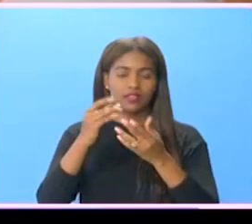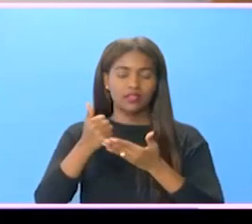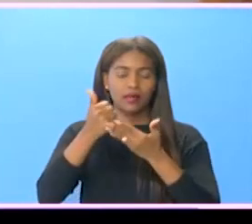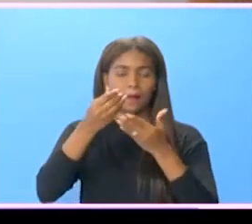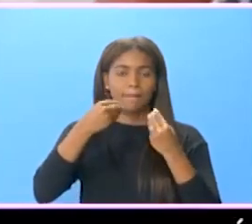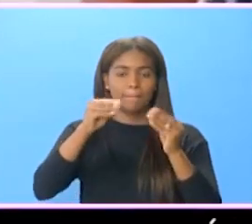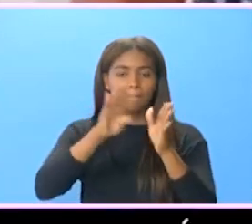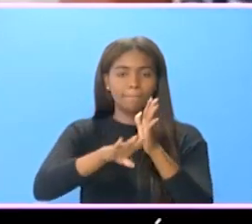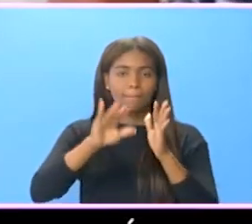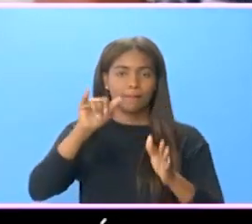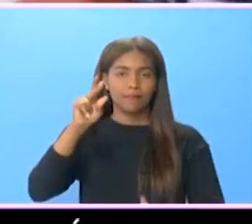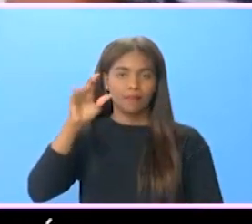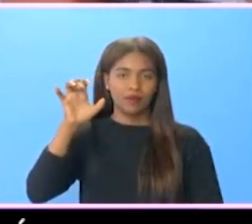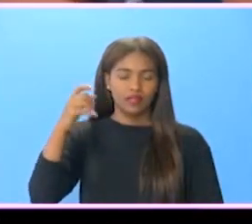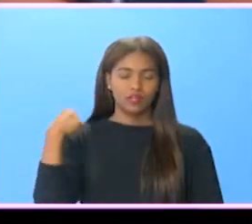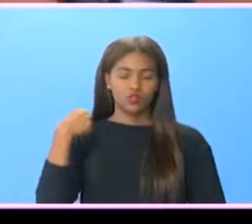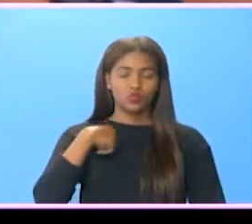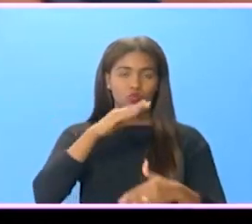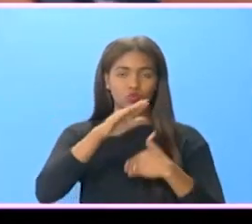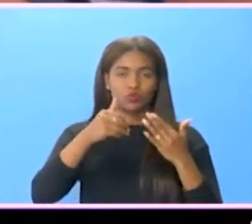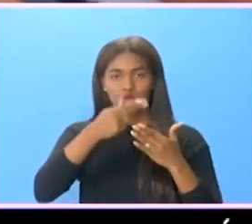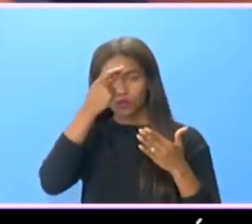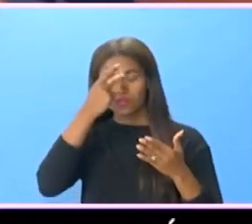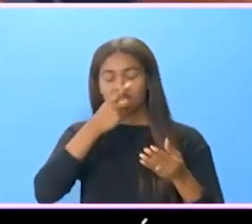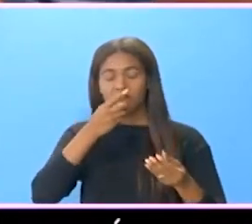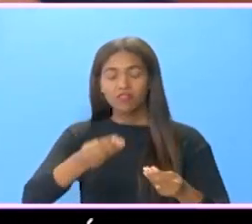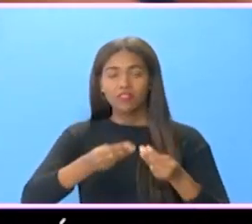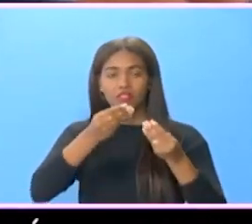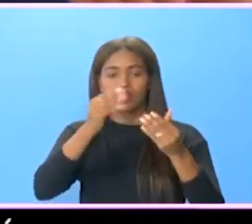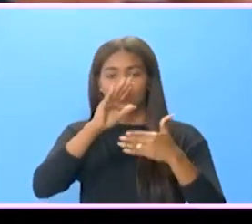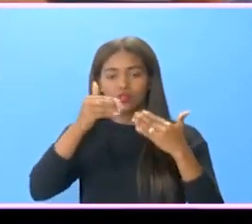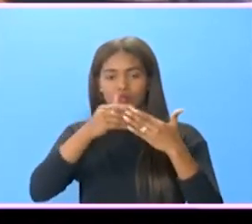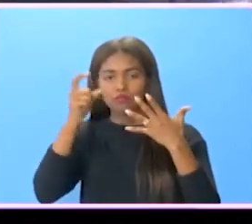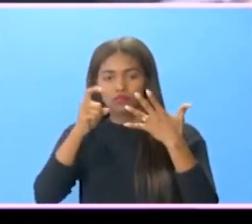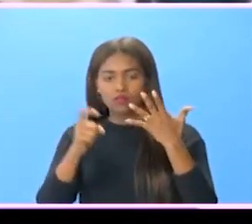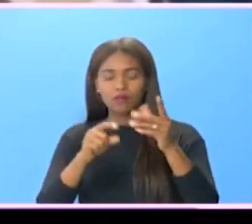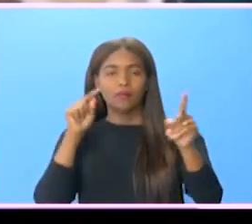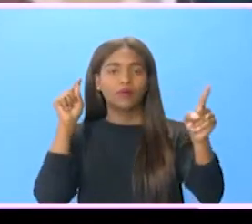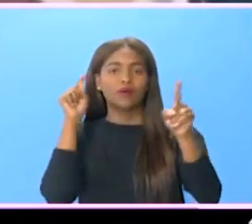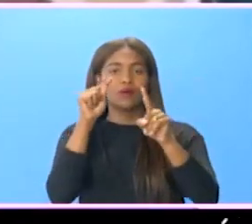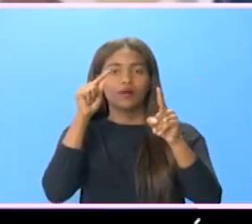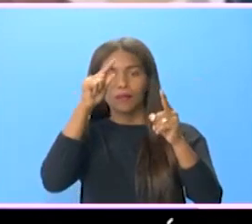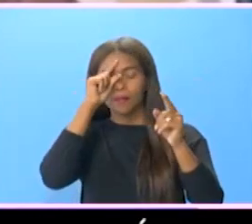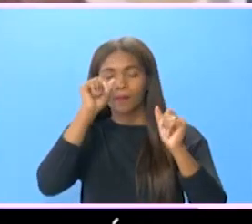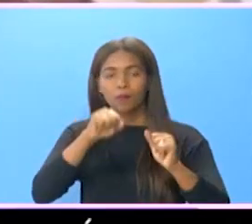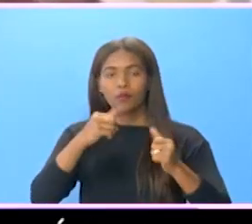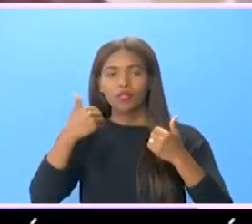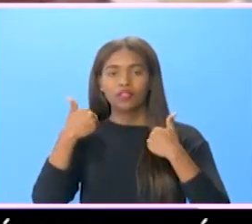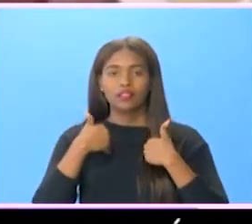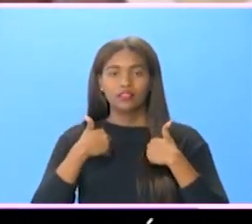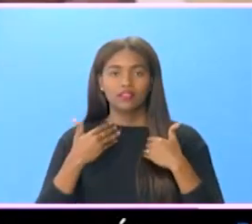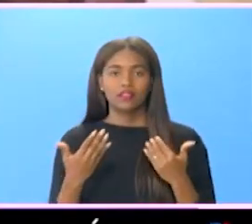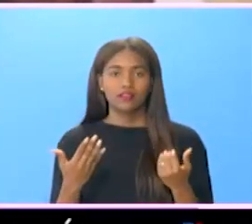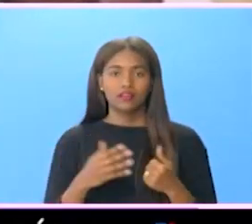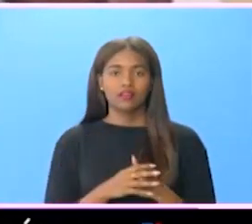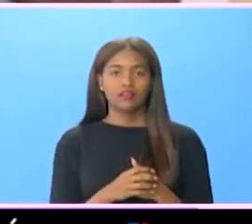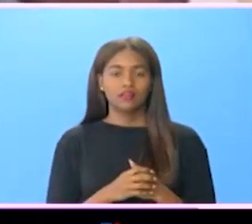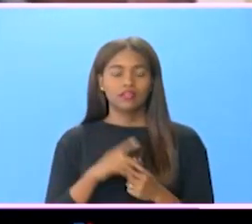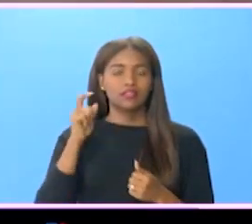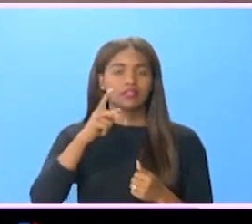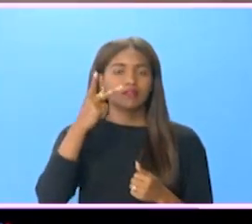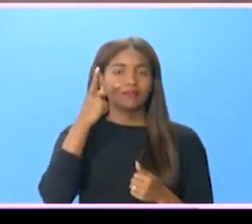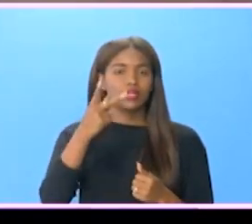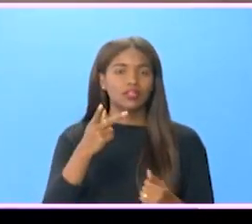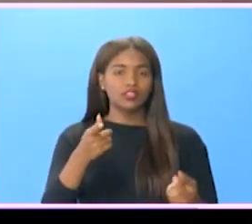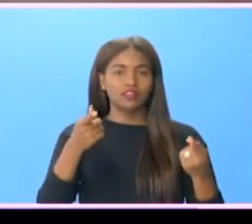Precios, INEPRE. Estamos en todo el país llevando este tipo de capacitación con la finalidad de fortalecer a los productores en lo que tiene que ver